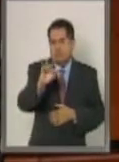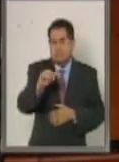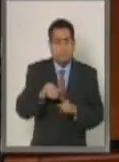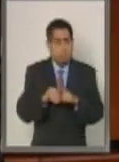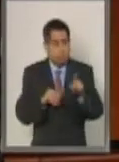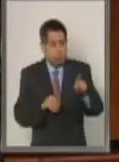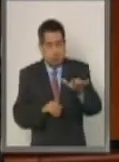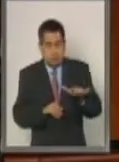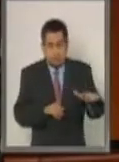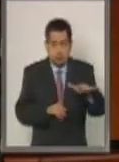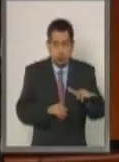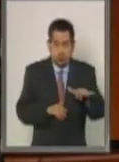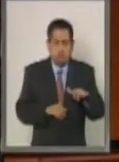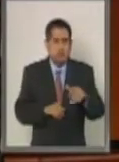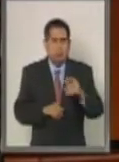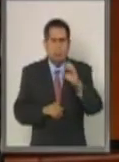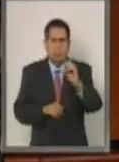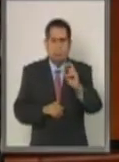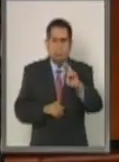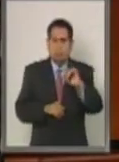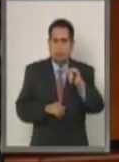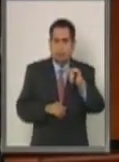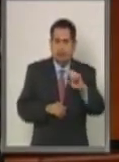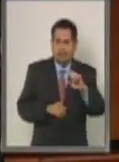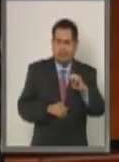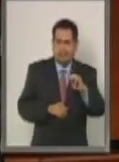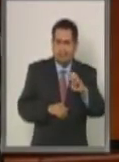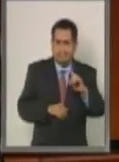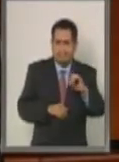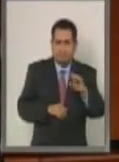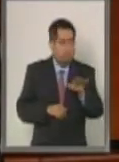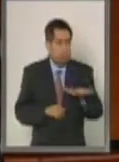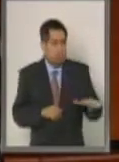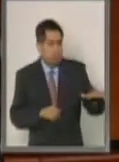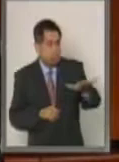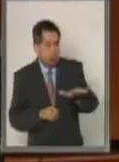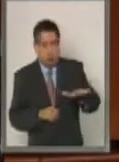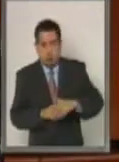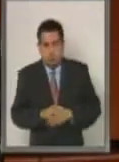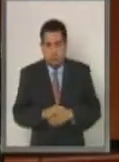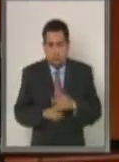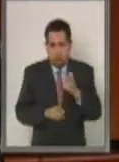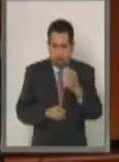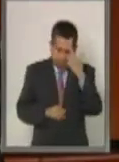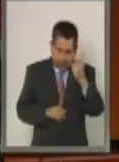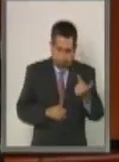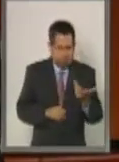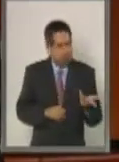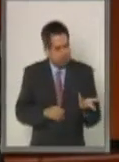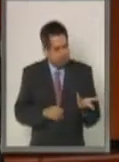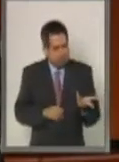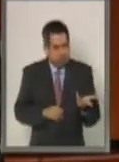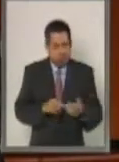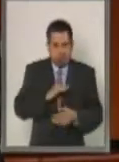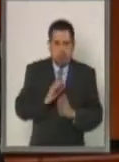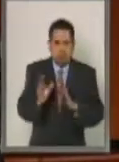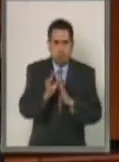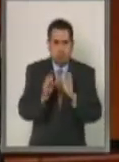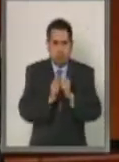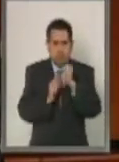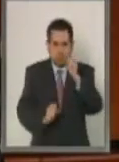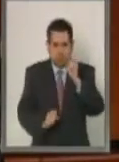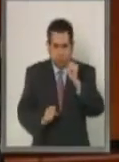Medio Oriente. Por esta razón, y con base en la facultad